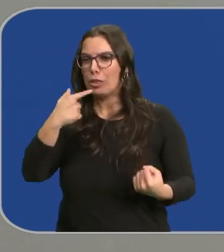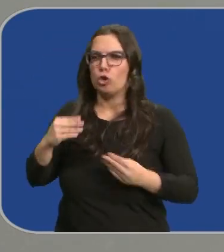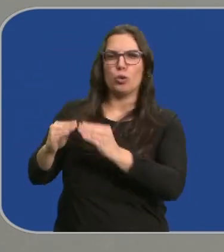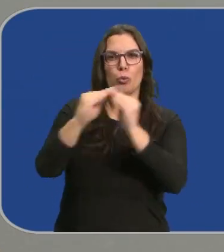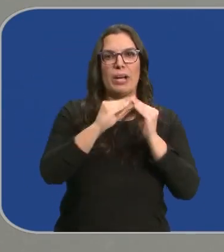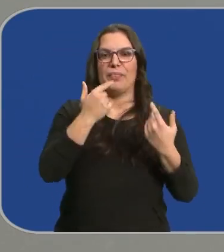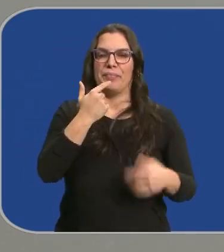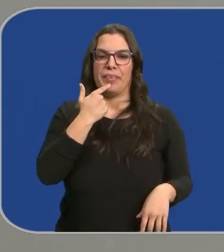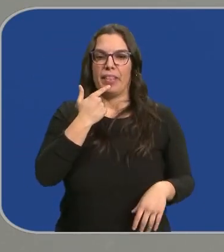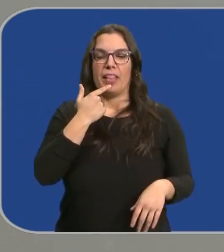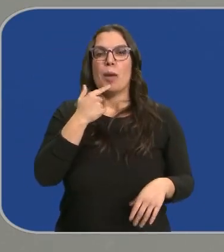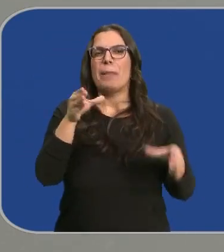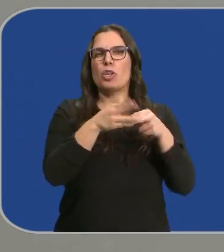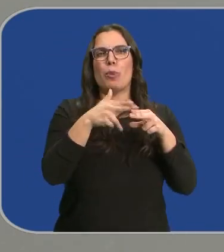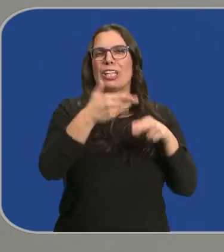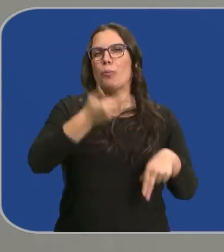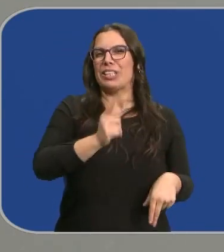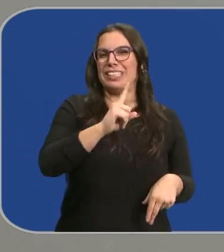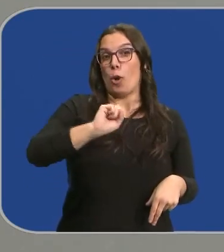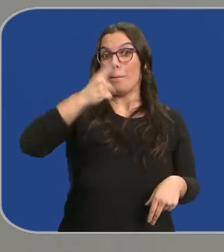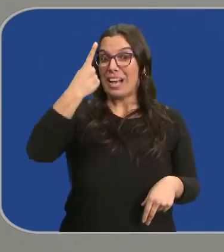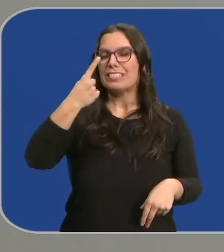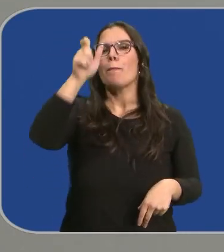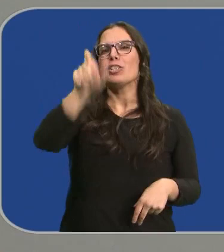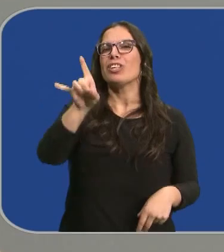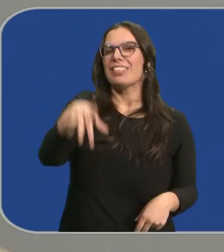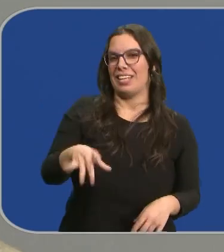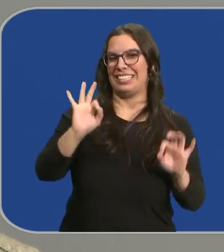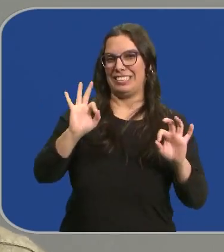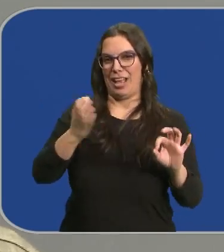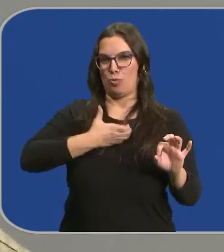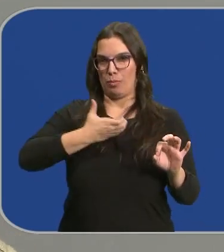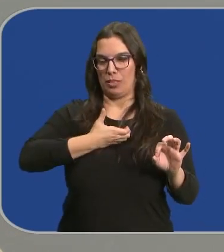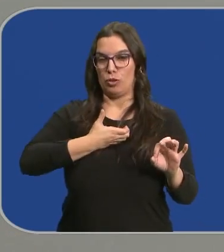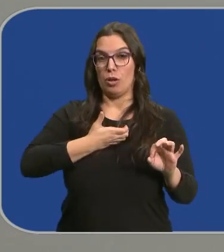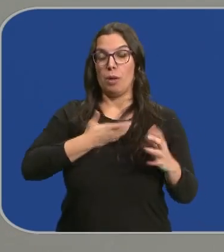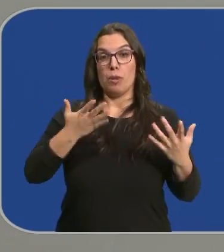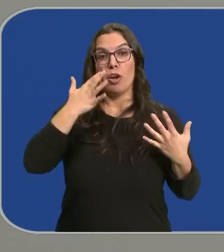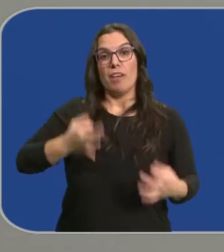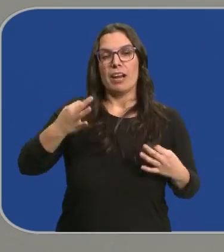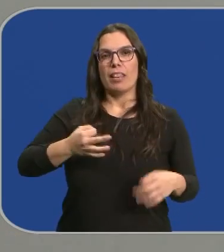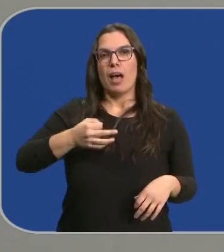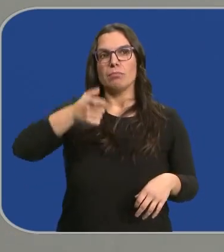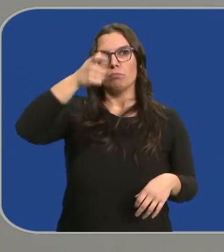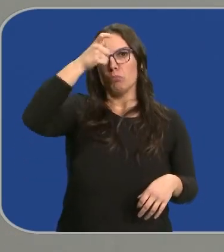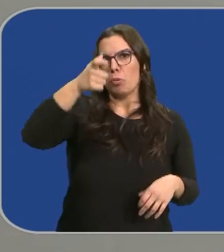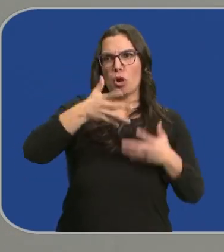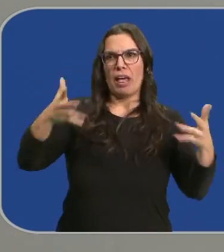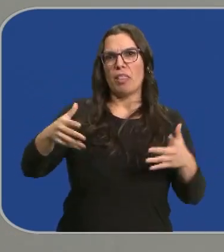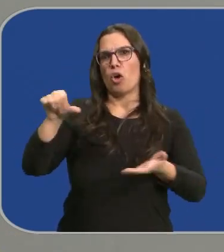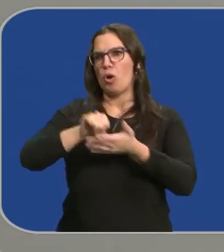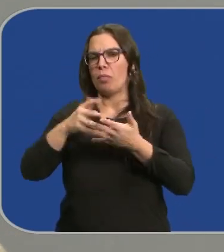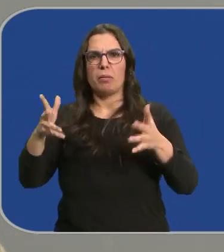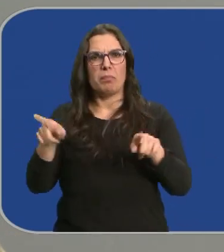la marca aquí influye menos y de hecho lo veremos. El problema es que tanto los grandes como los pequeños están teniendo muchos problemas,